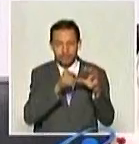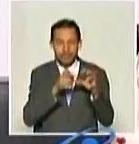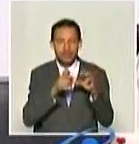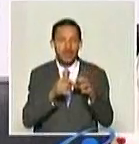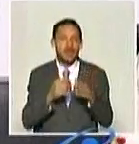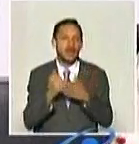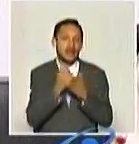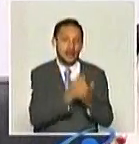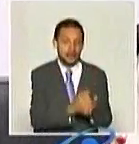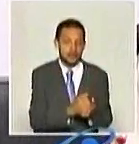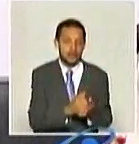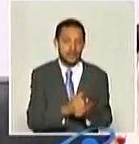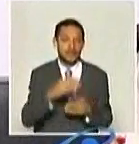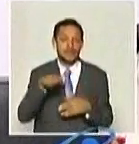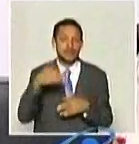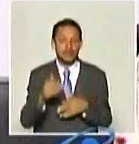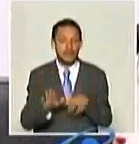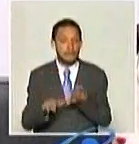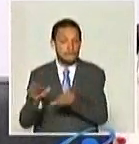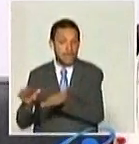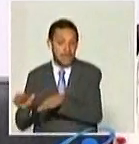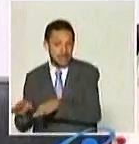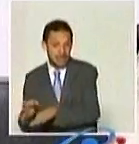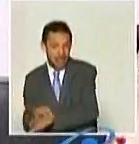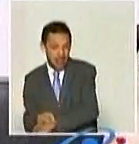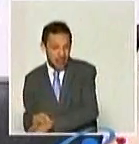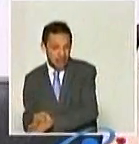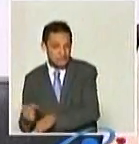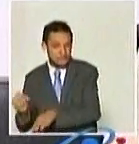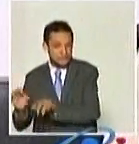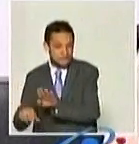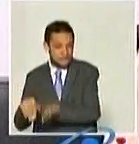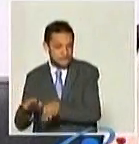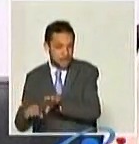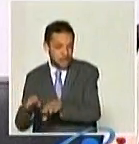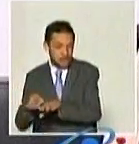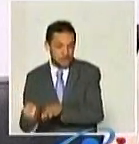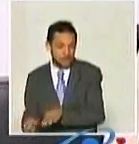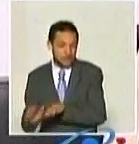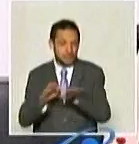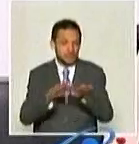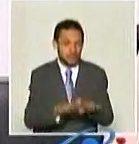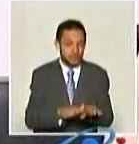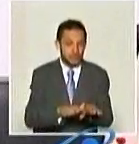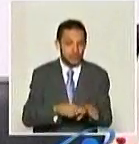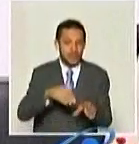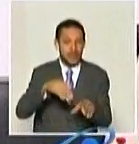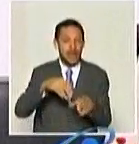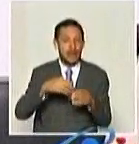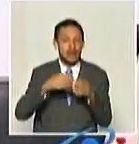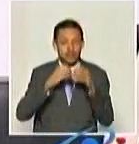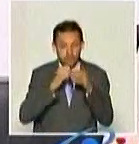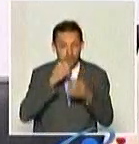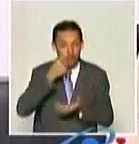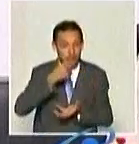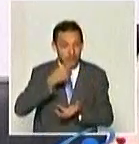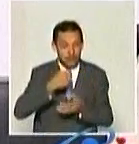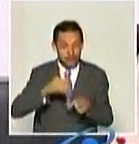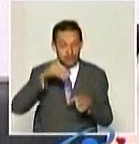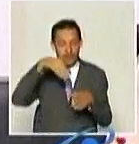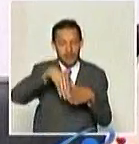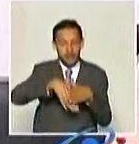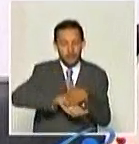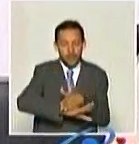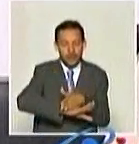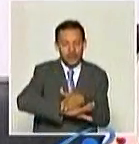es eliminando los gérmenes. Ahora tuvimos, por ejemplo, usted sabe, con el doctor Jorge, que me remitió una paciente que ya ha tenido